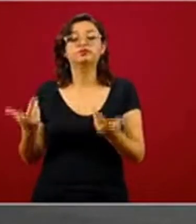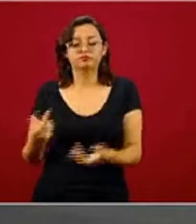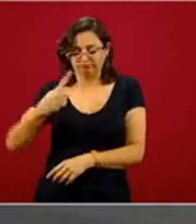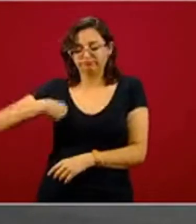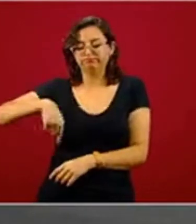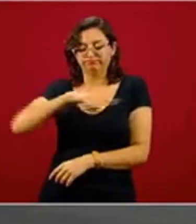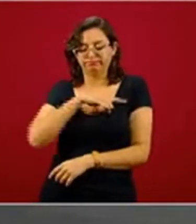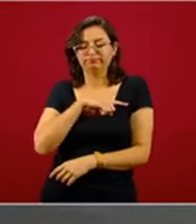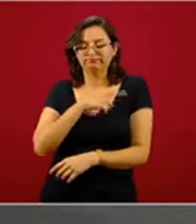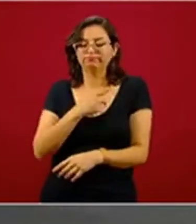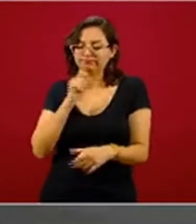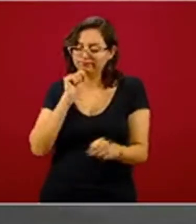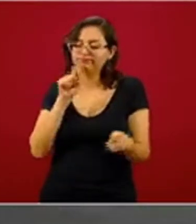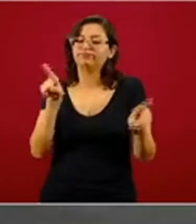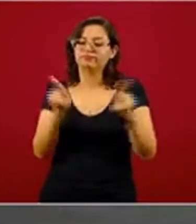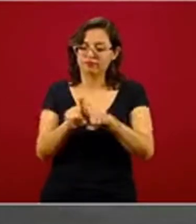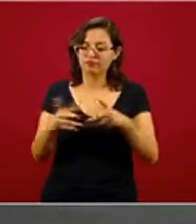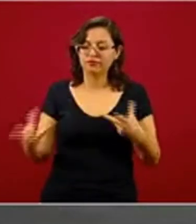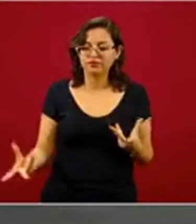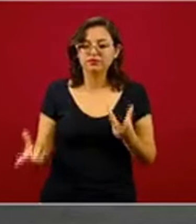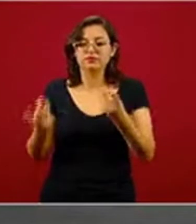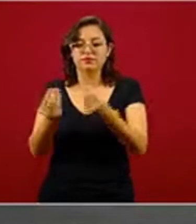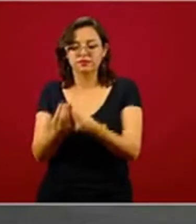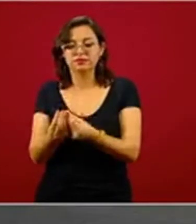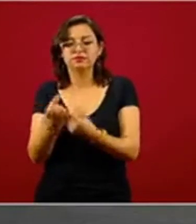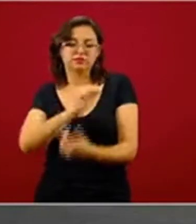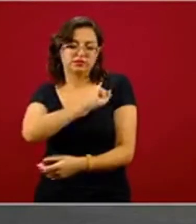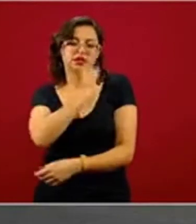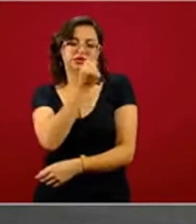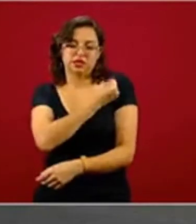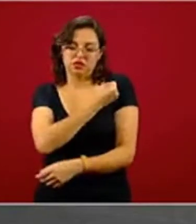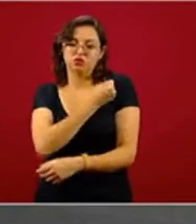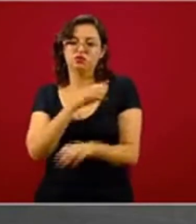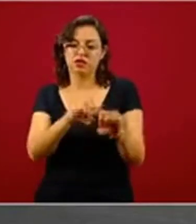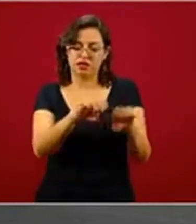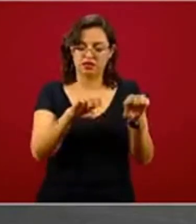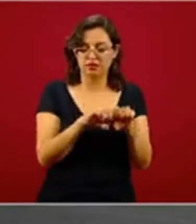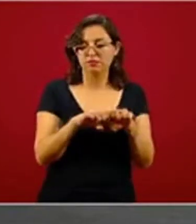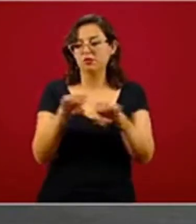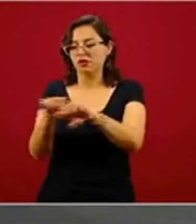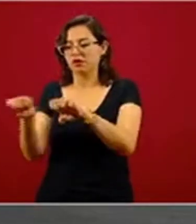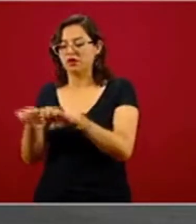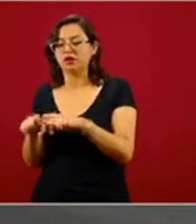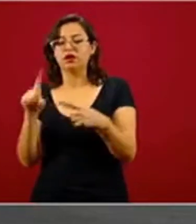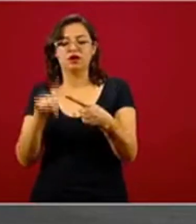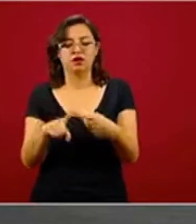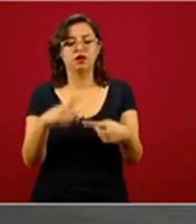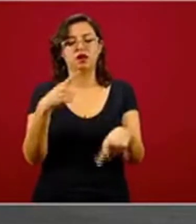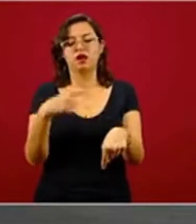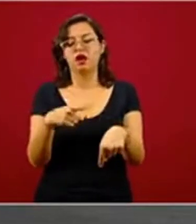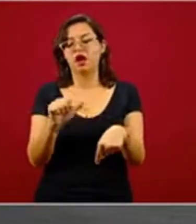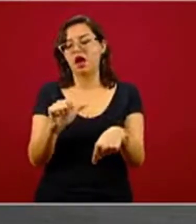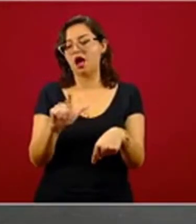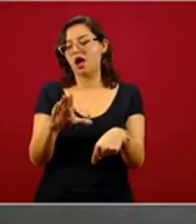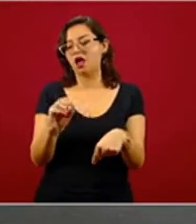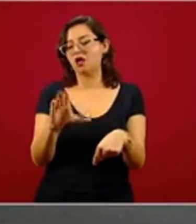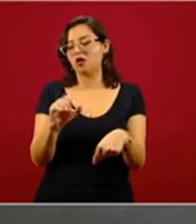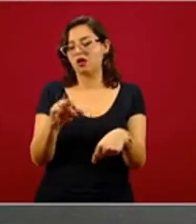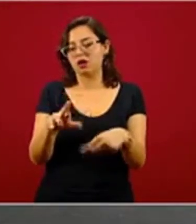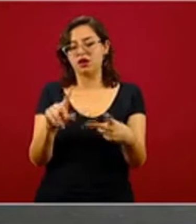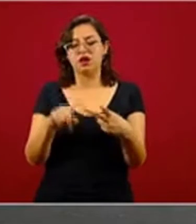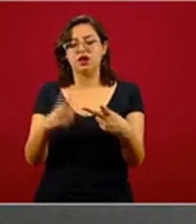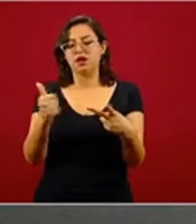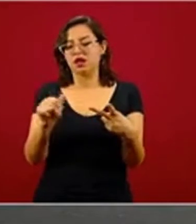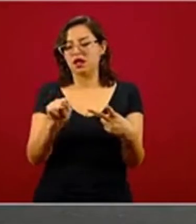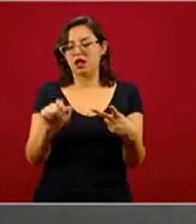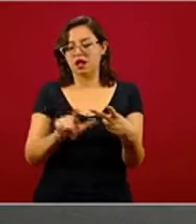integrados en dicho gabinete, el gabinete de salud, el doctor Jorge Alcocer, el doctor López-Gatell, su servidor, el